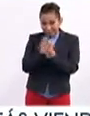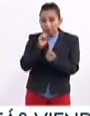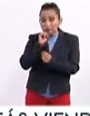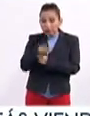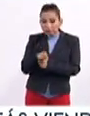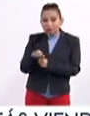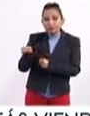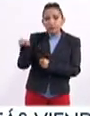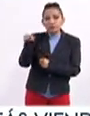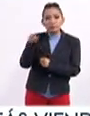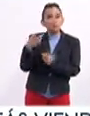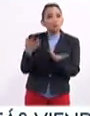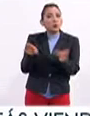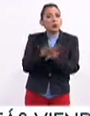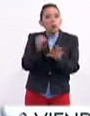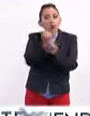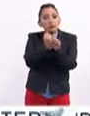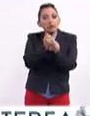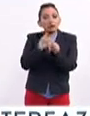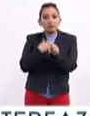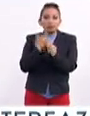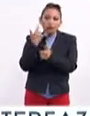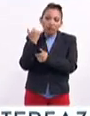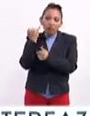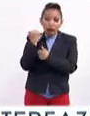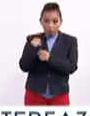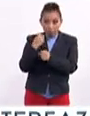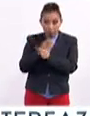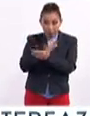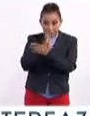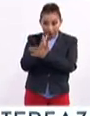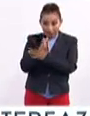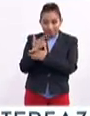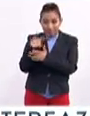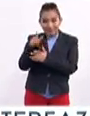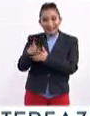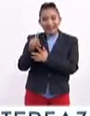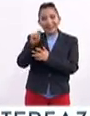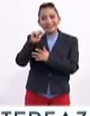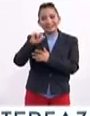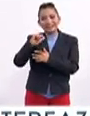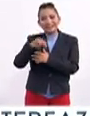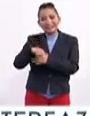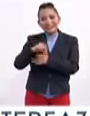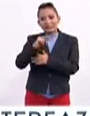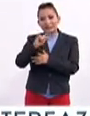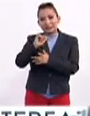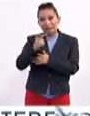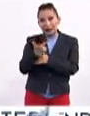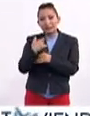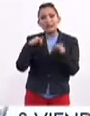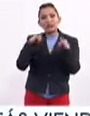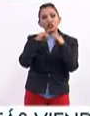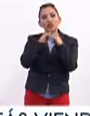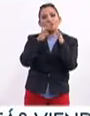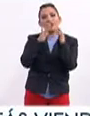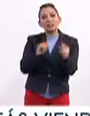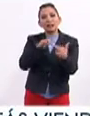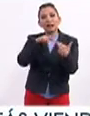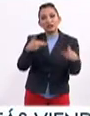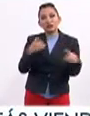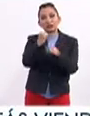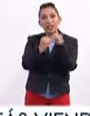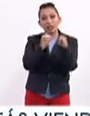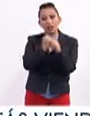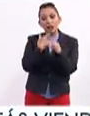sino también como investigador se me ofreció una oportunidad de publicar en un think tank que está en París, se llama Instituto Francés de Relaciones